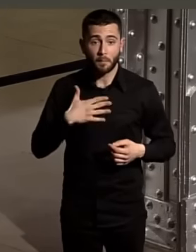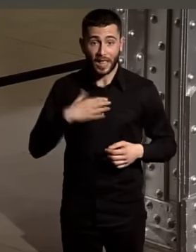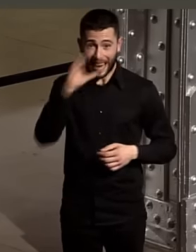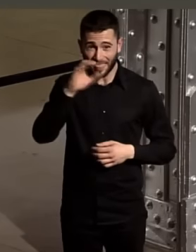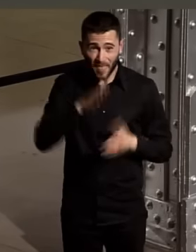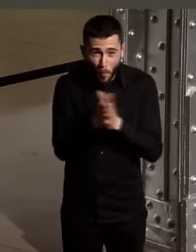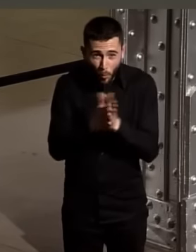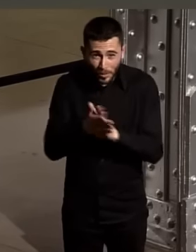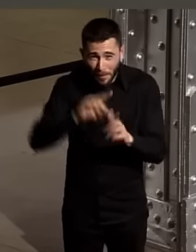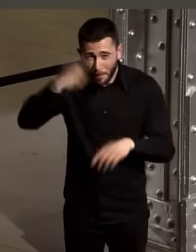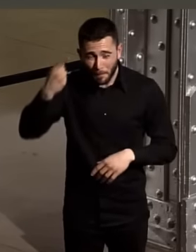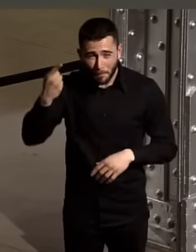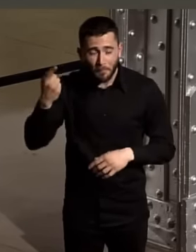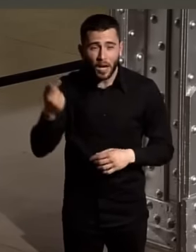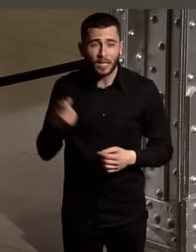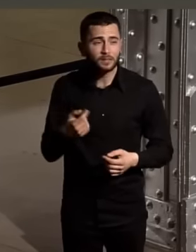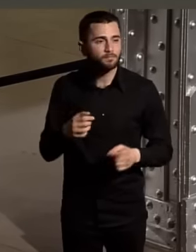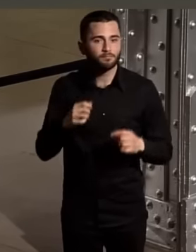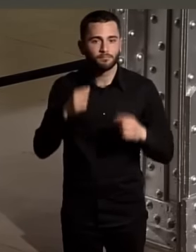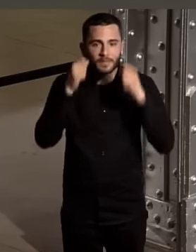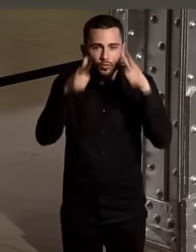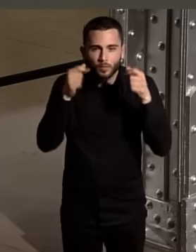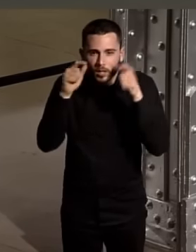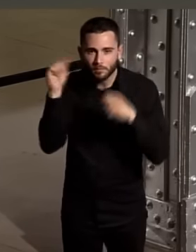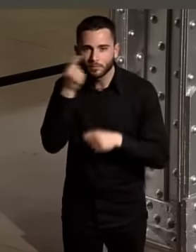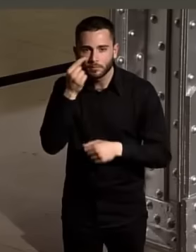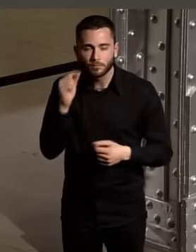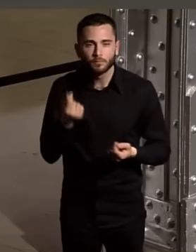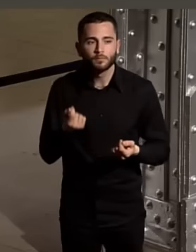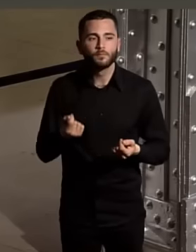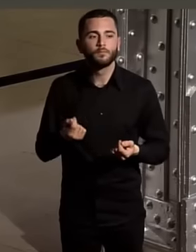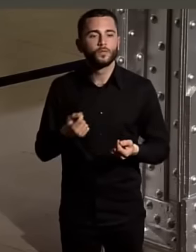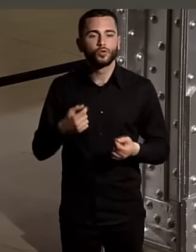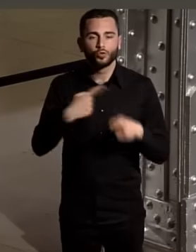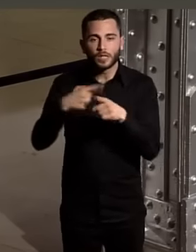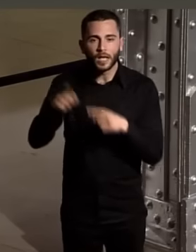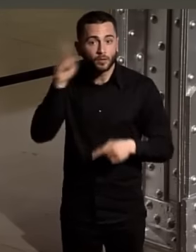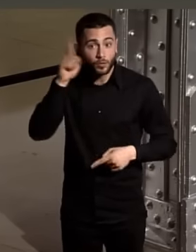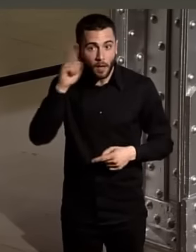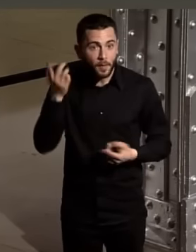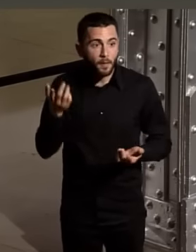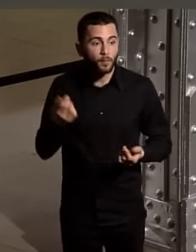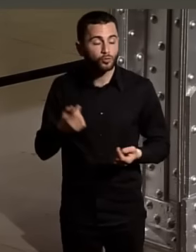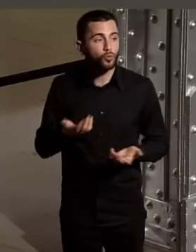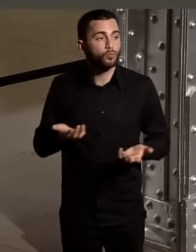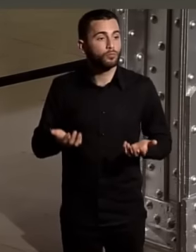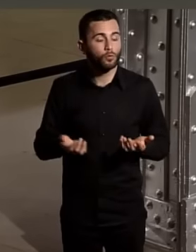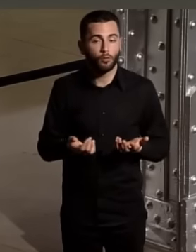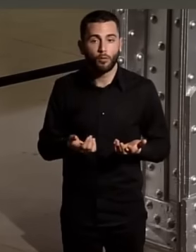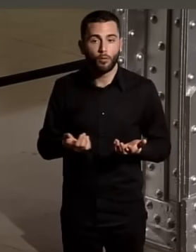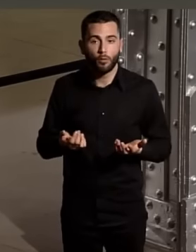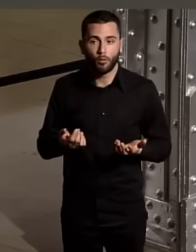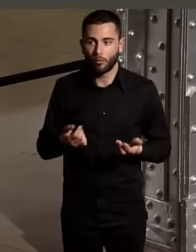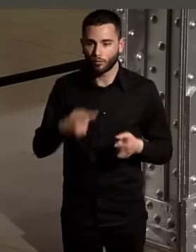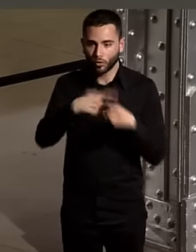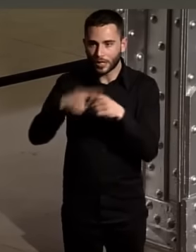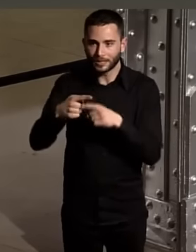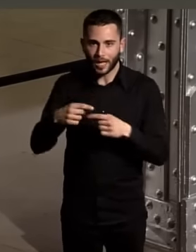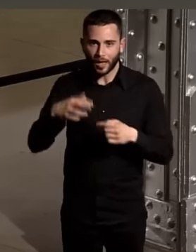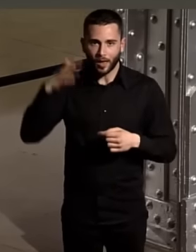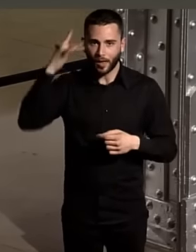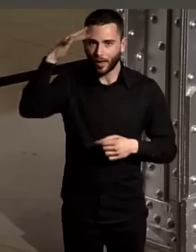ciencia es el descubrir cosas que no sabías y algunas que podrían incluso ser anti intuitivas eh